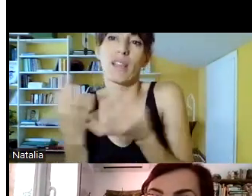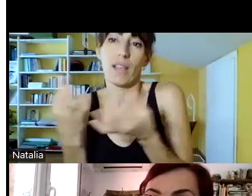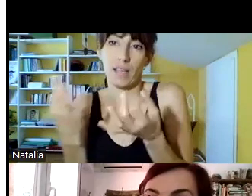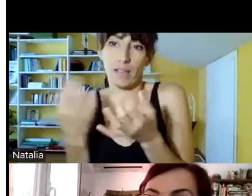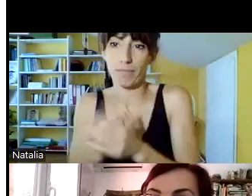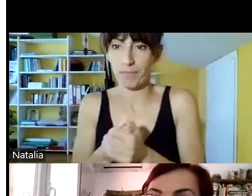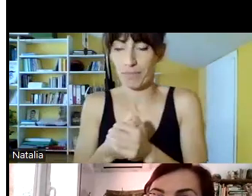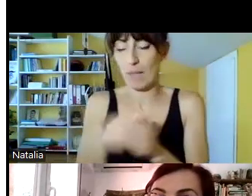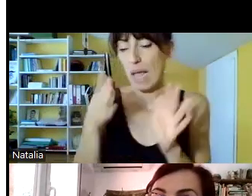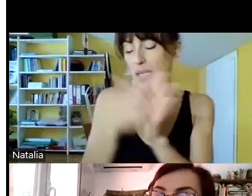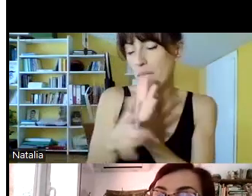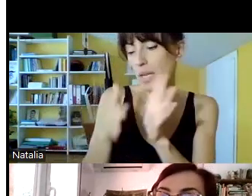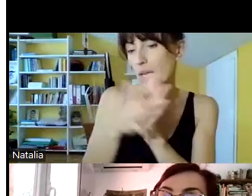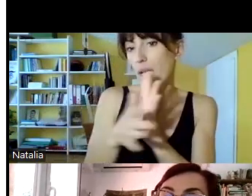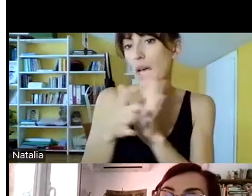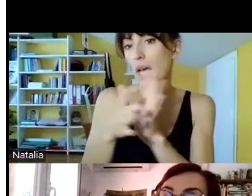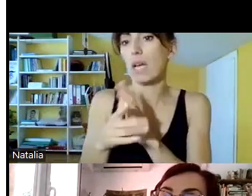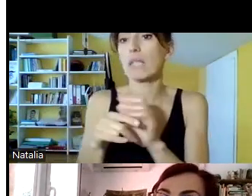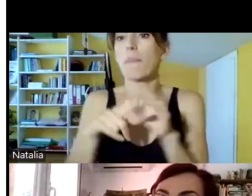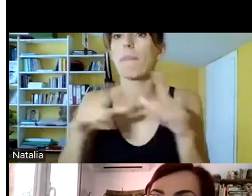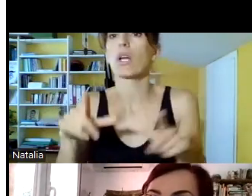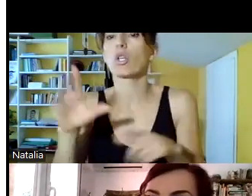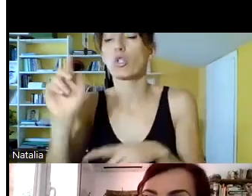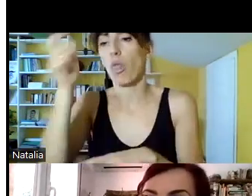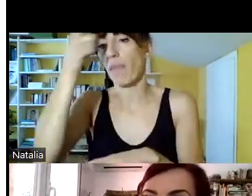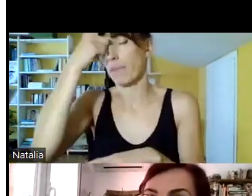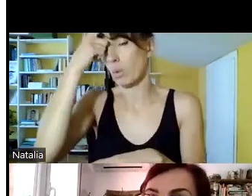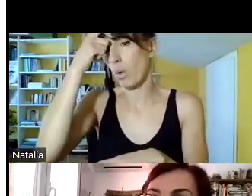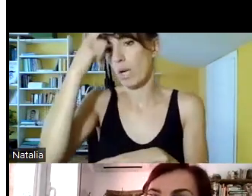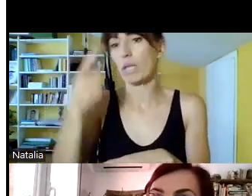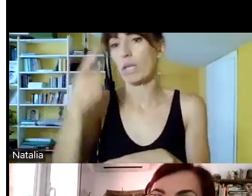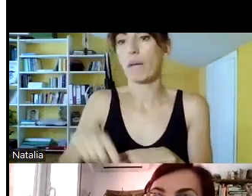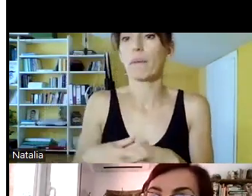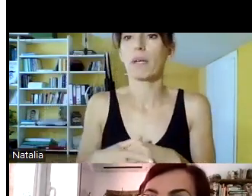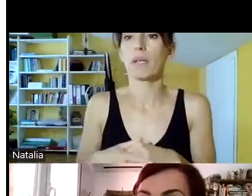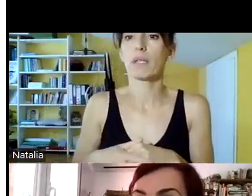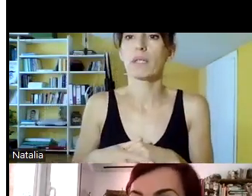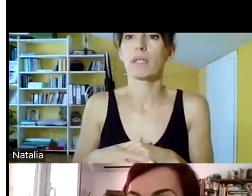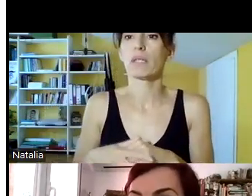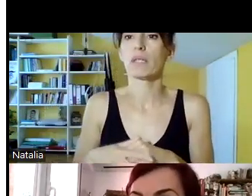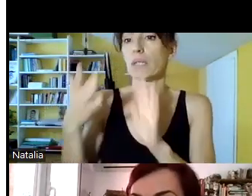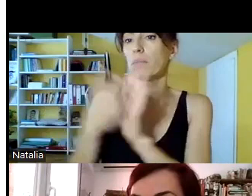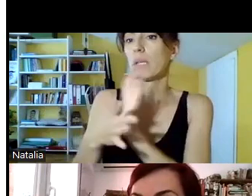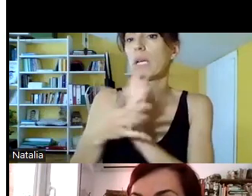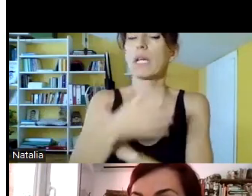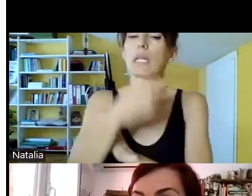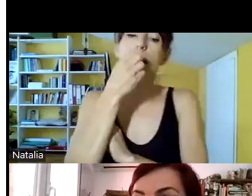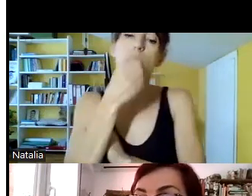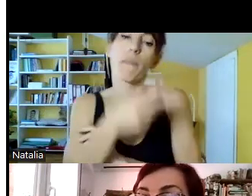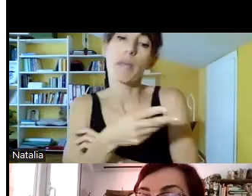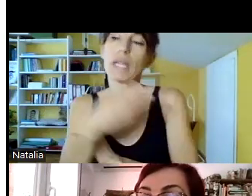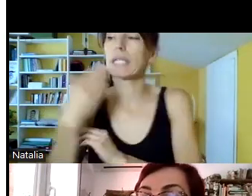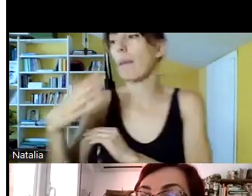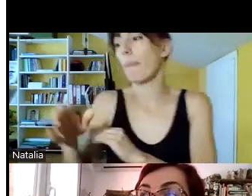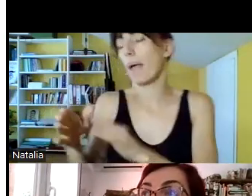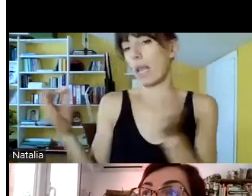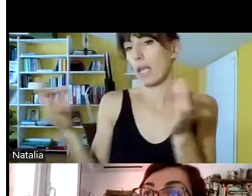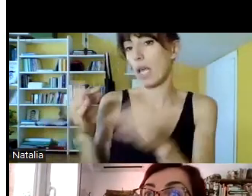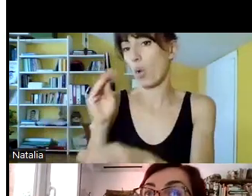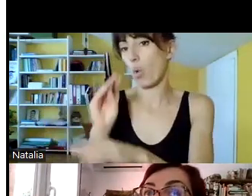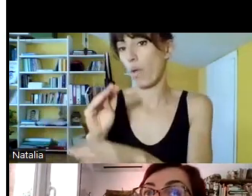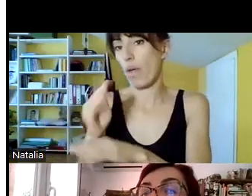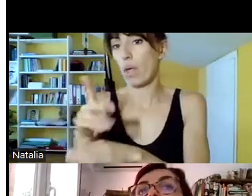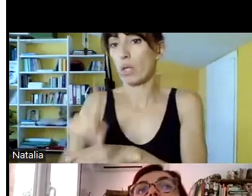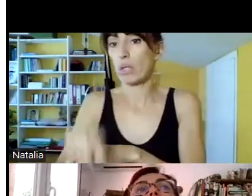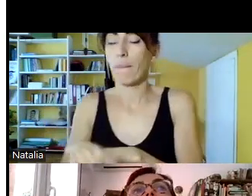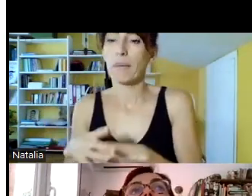a explicarles marcos conceptuales y vamos a decirles que está bien y que está mal, cuidado con eso, y cuidado con